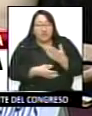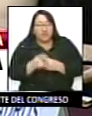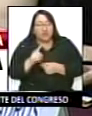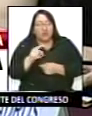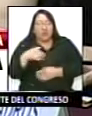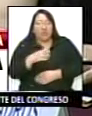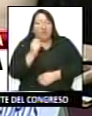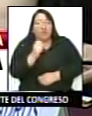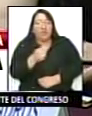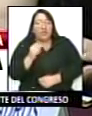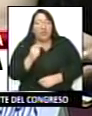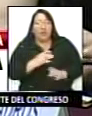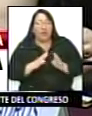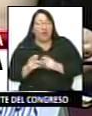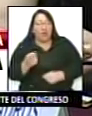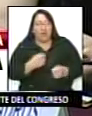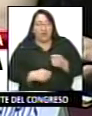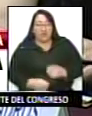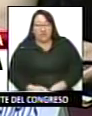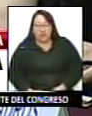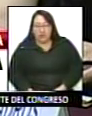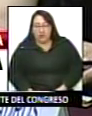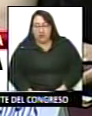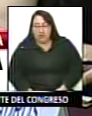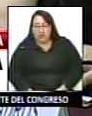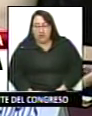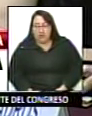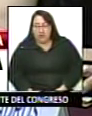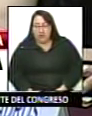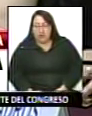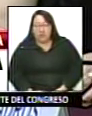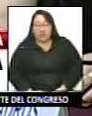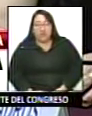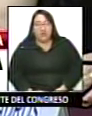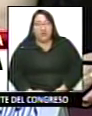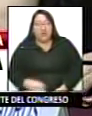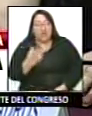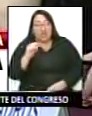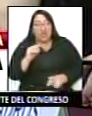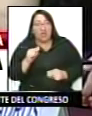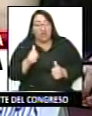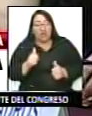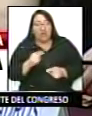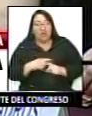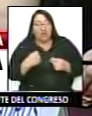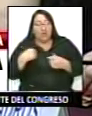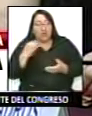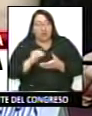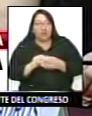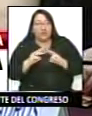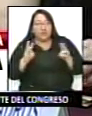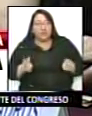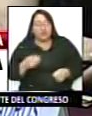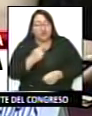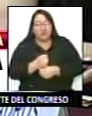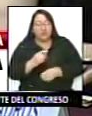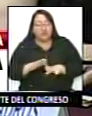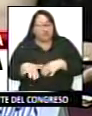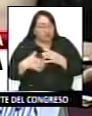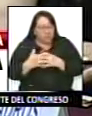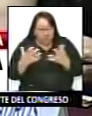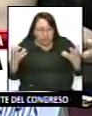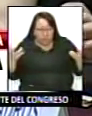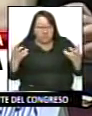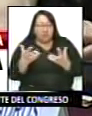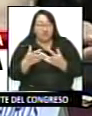de pesca y 1 de biocomercio. La intención es muy buena, pero creo que tenemos que constituir mesas de trabajo para que todos nos